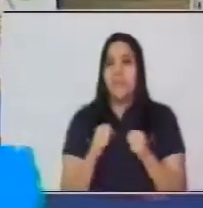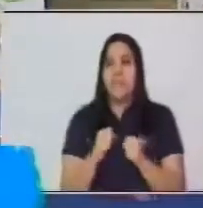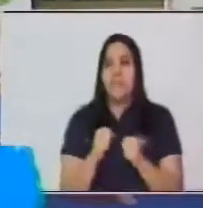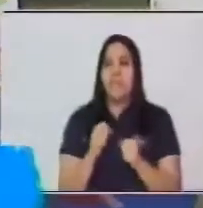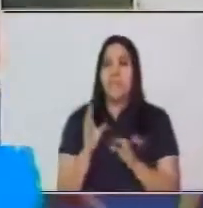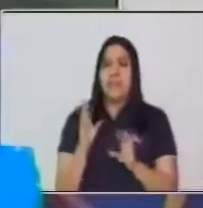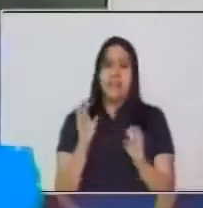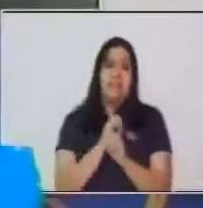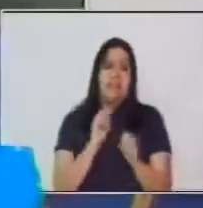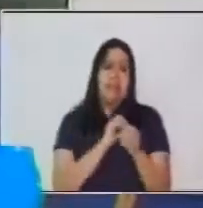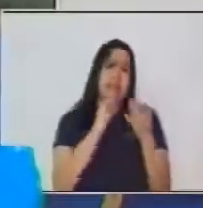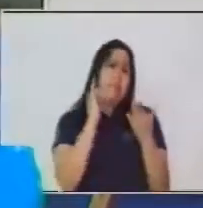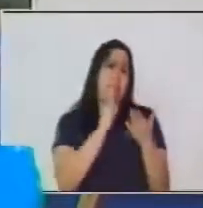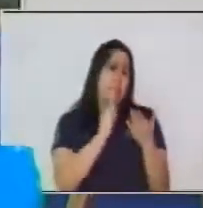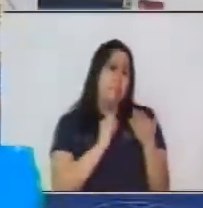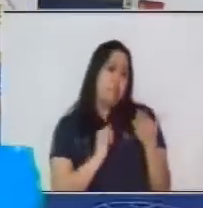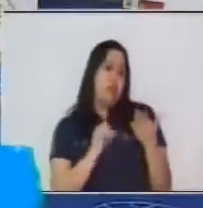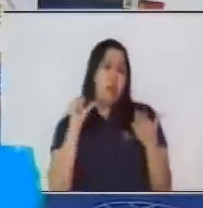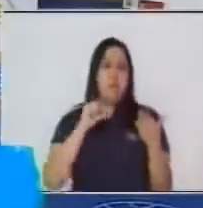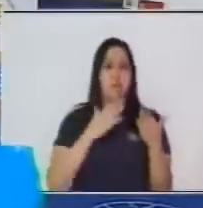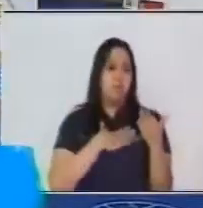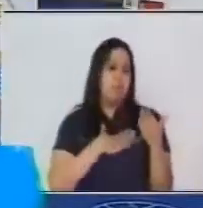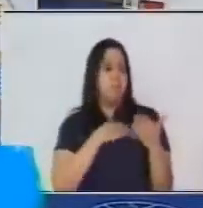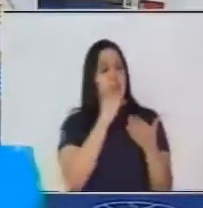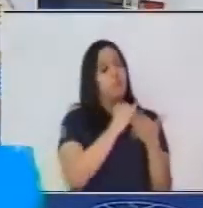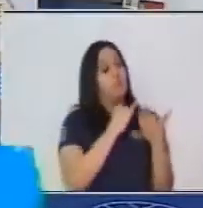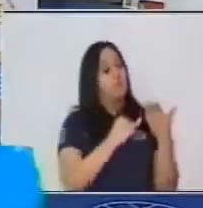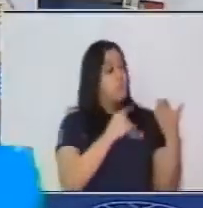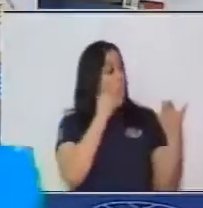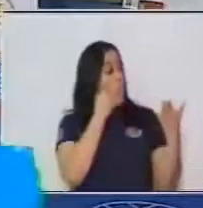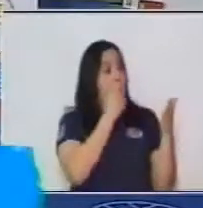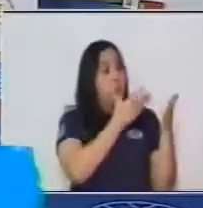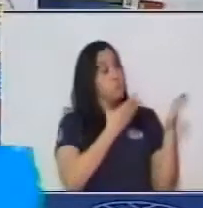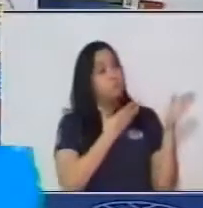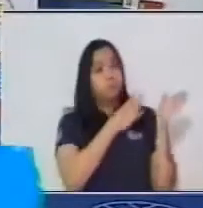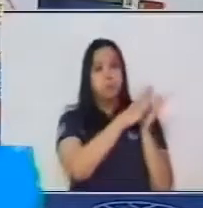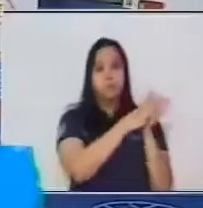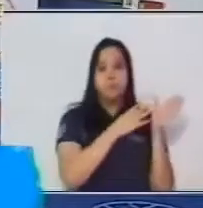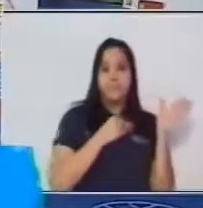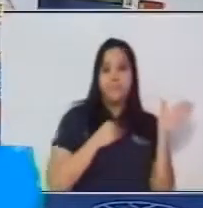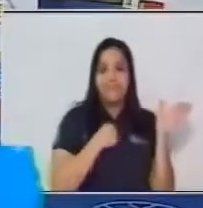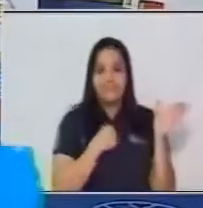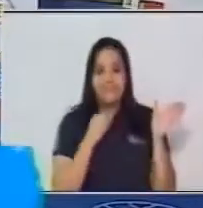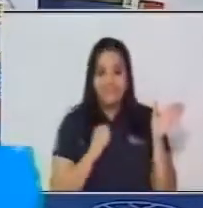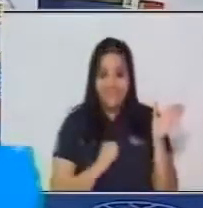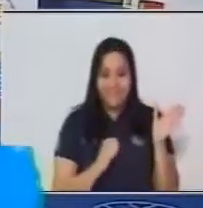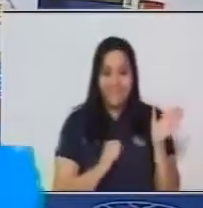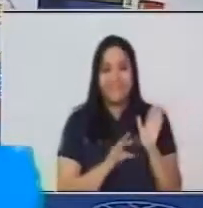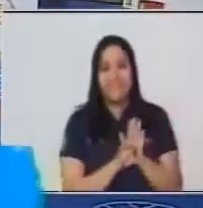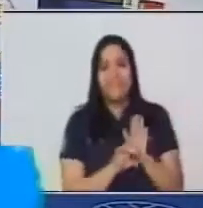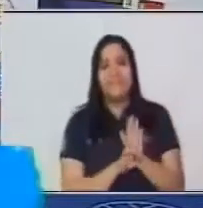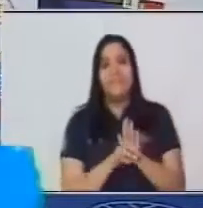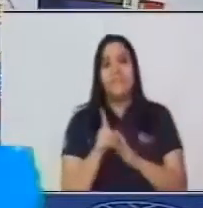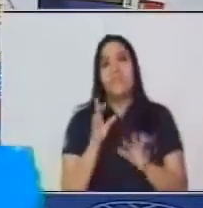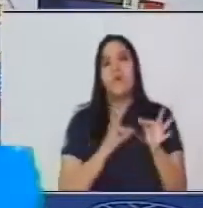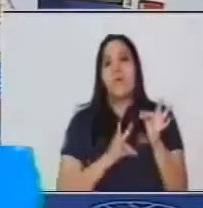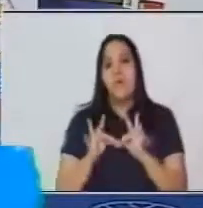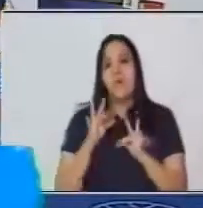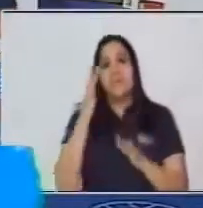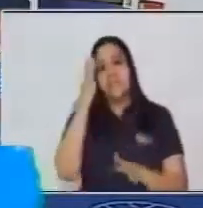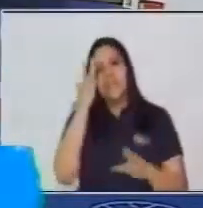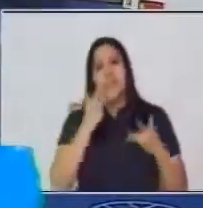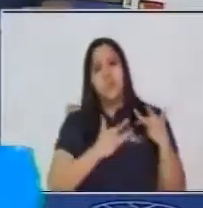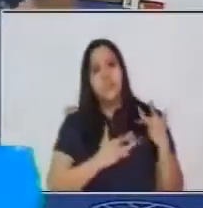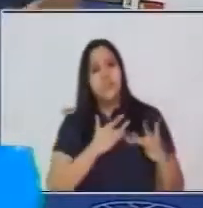veces tomarnos un poco la vida con humor, exponer los problemas, hacer un poco de conciencia, o a veces hasta hacer humor